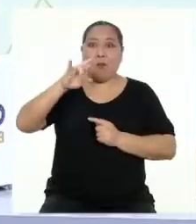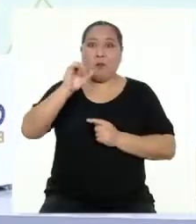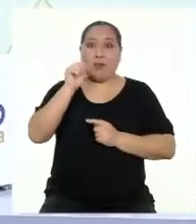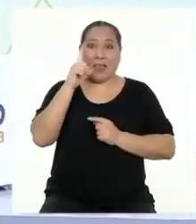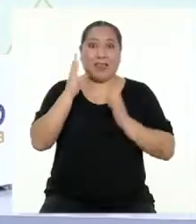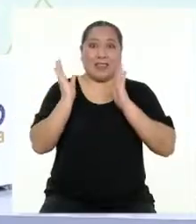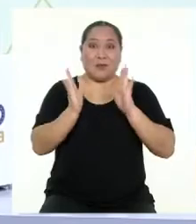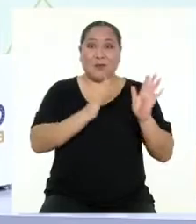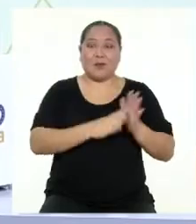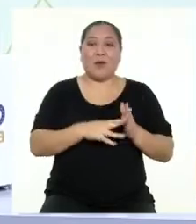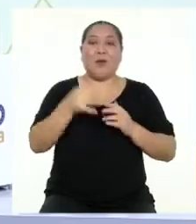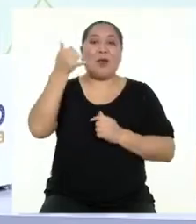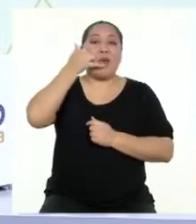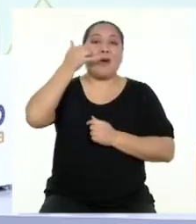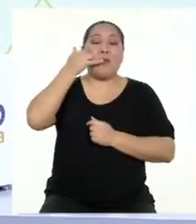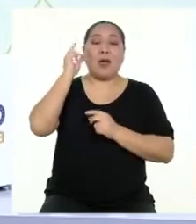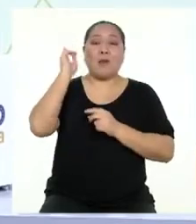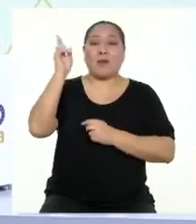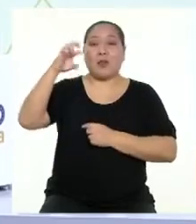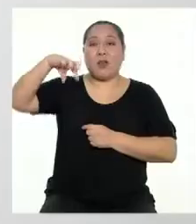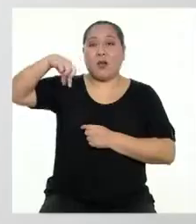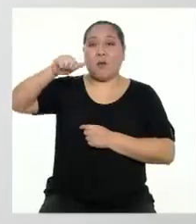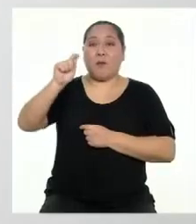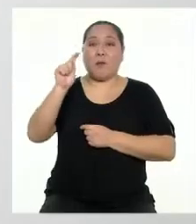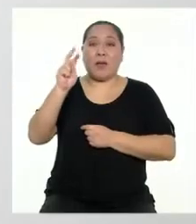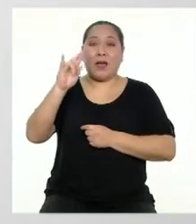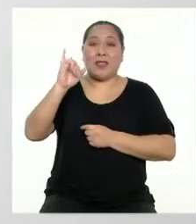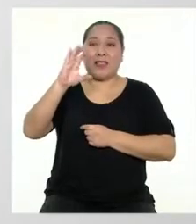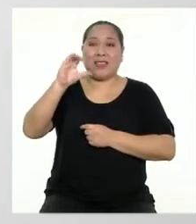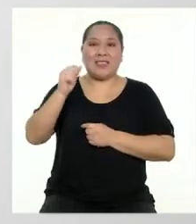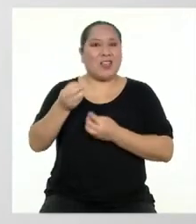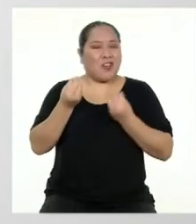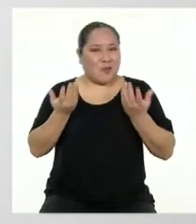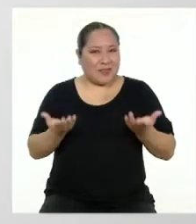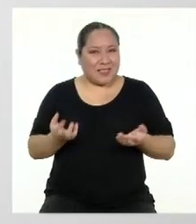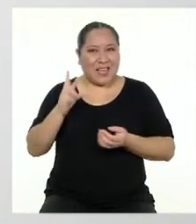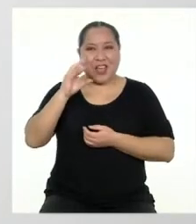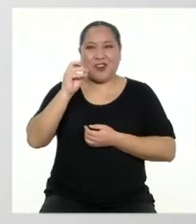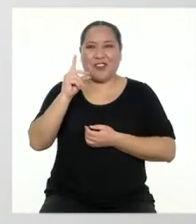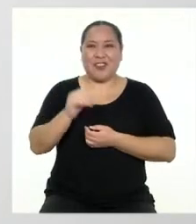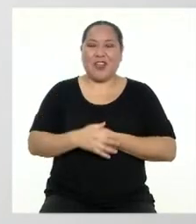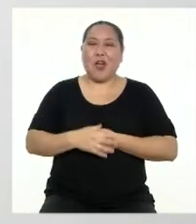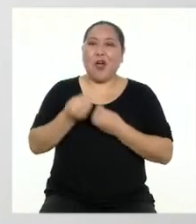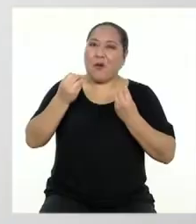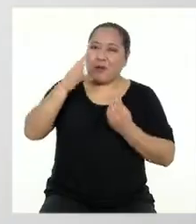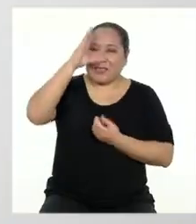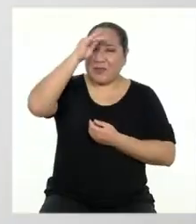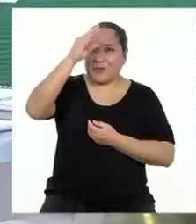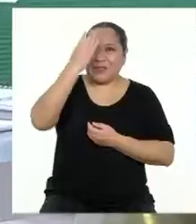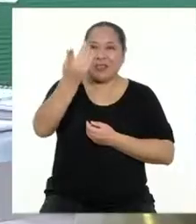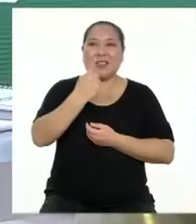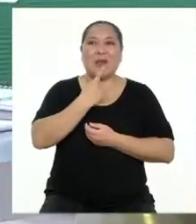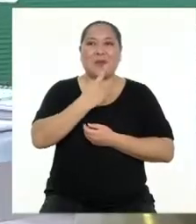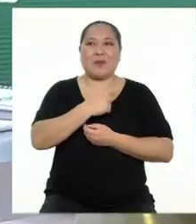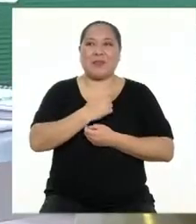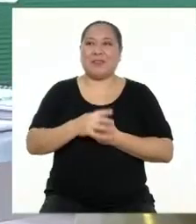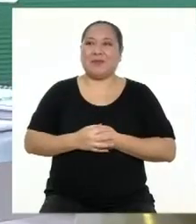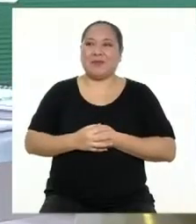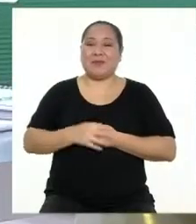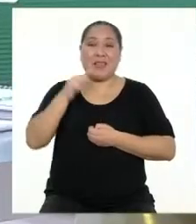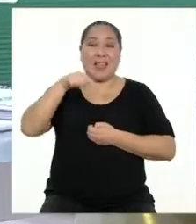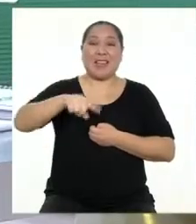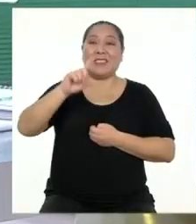la profesora Patricia Izaguirre. ¿Qué tal, Rodrigo? ¿Qué tal, chicas y chicos de primero de secundaria? Justo para este